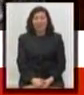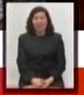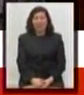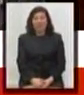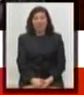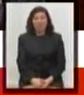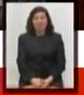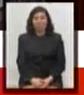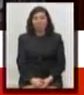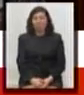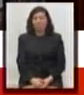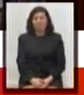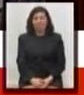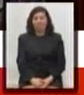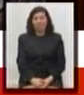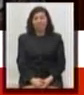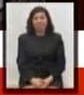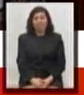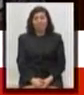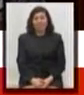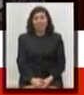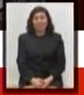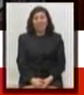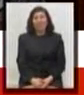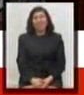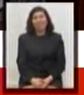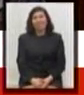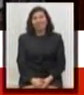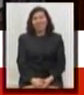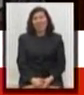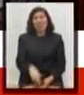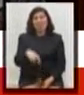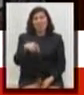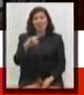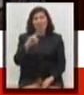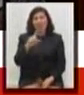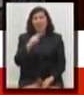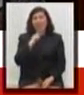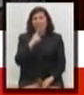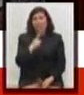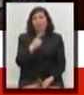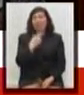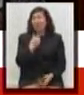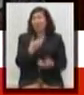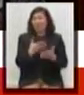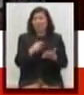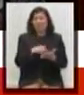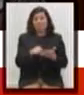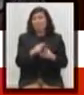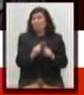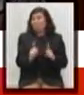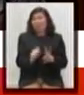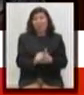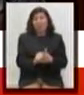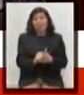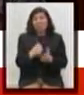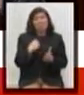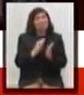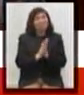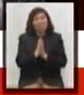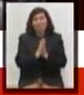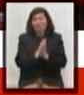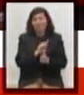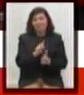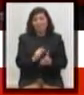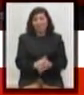No he leído Eva Luna, he leído Paula. Y sé que es una gran escritora, pero no soy fanática de